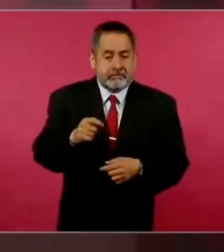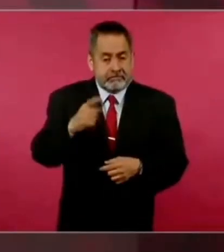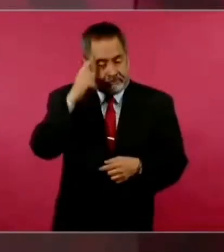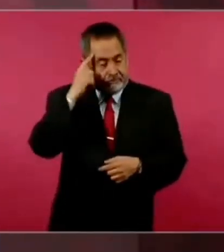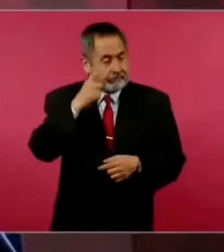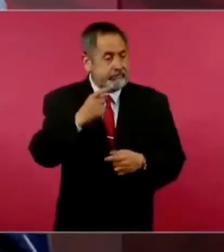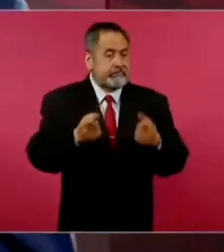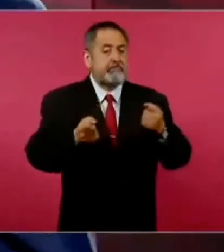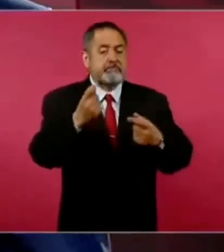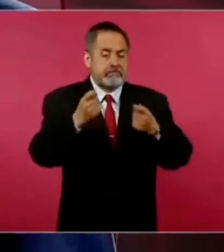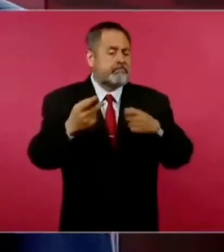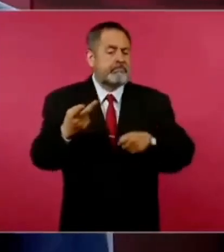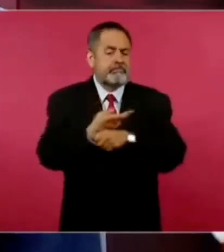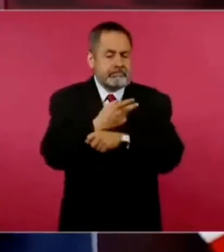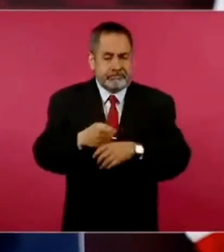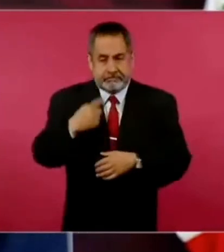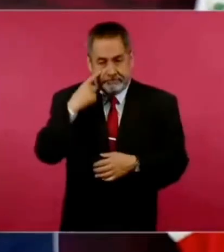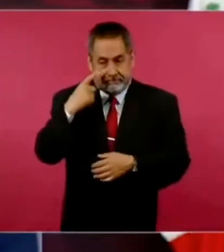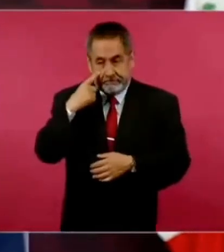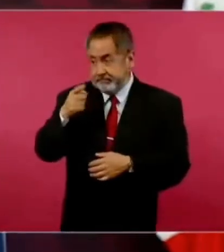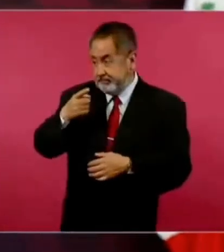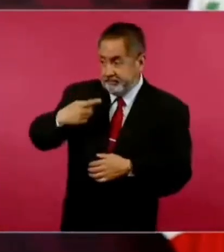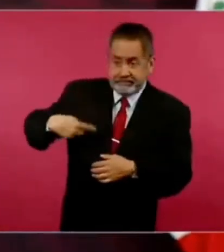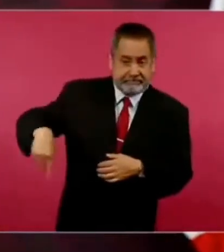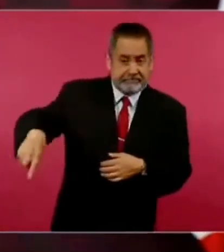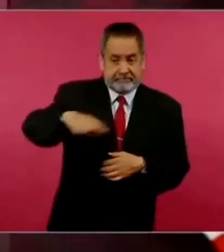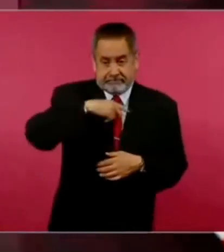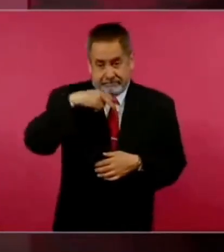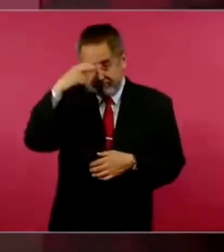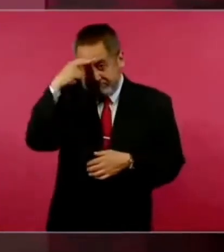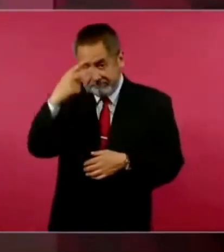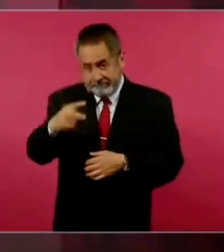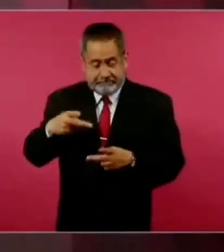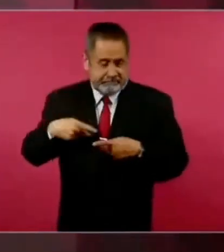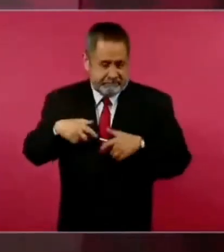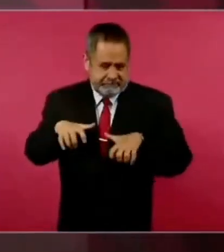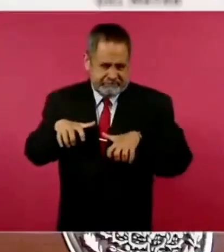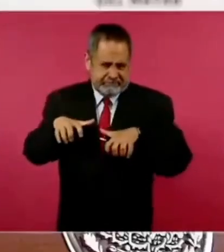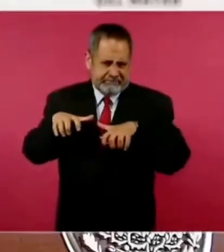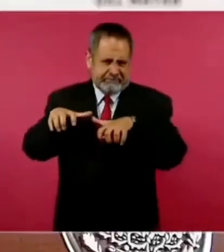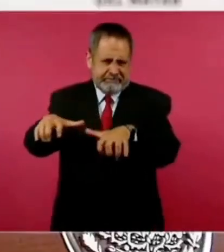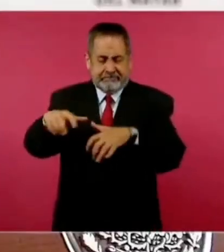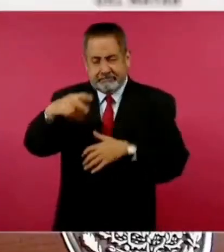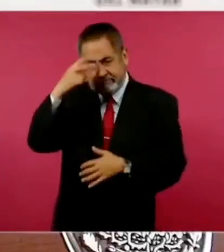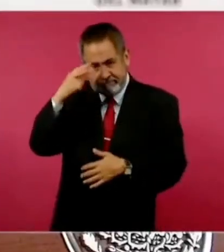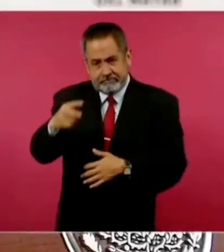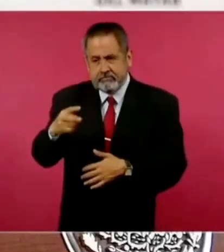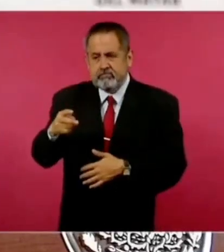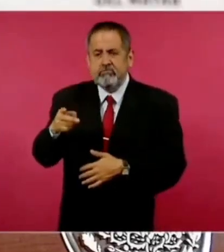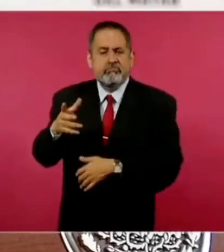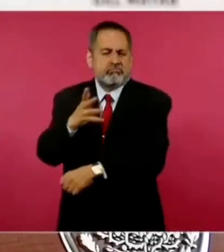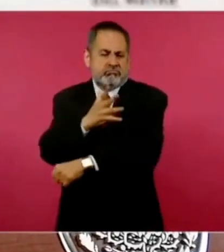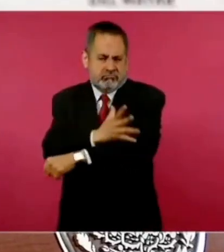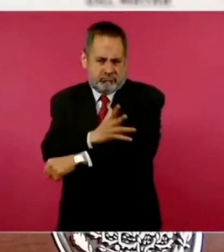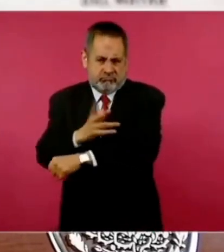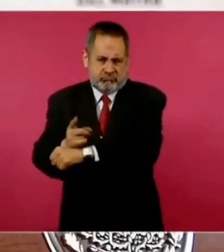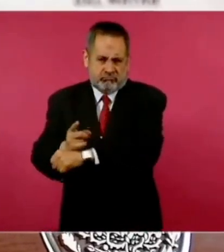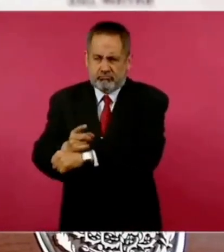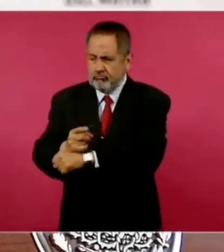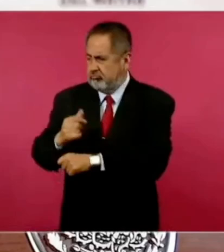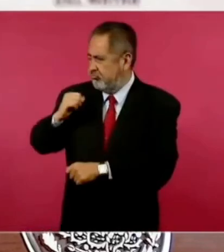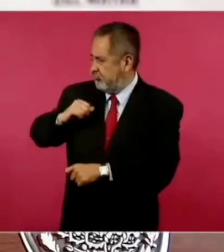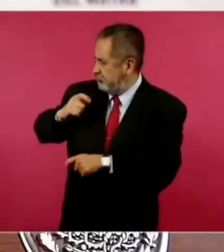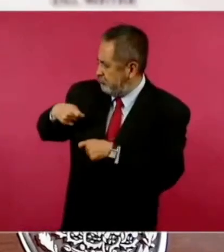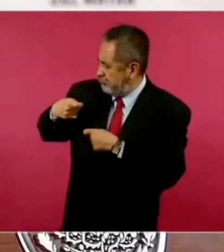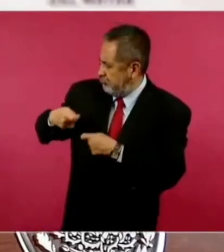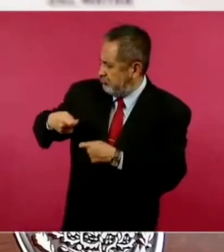heredada de nuestro pueblo, la mayor riqueza de México, es la honestidad de nuestro